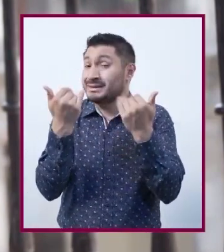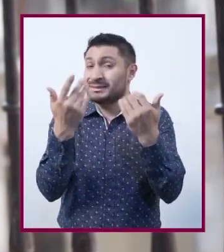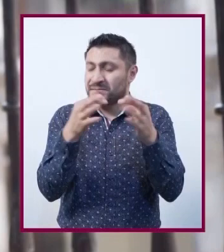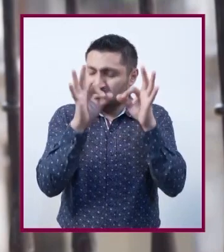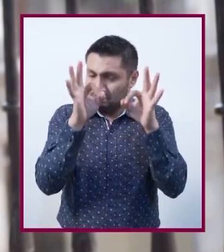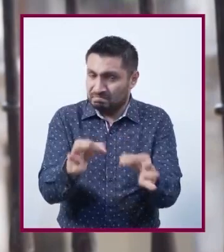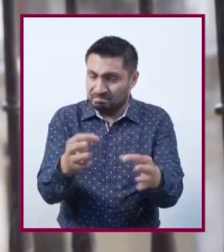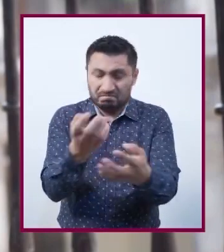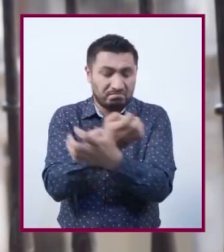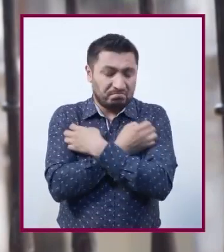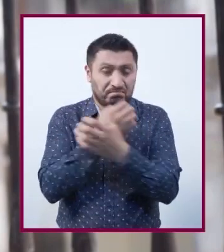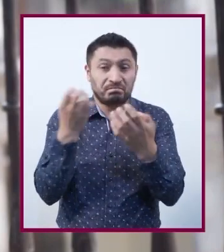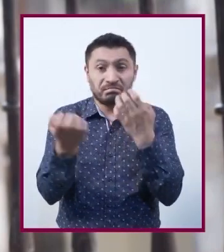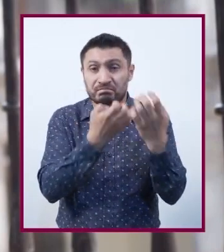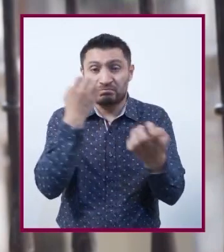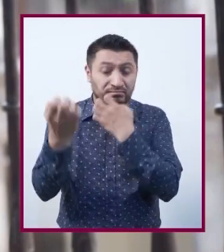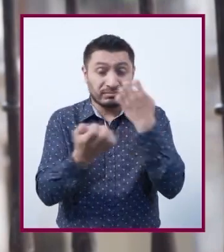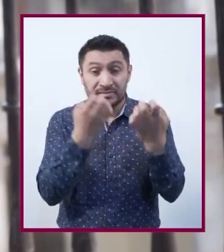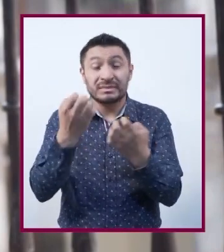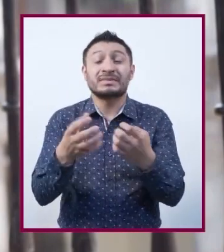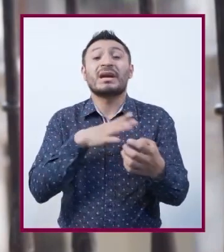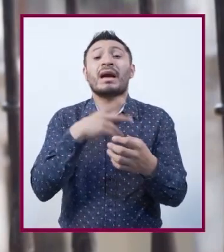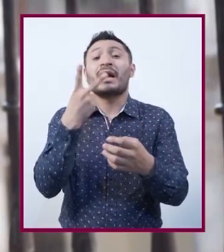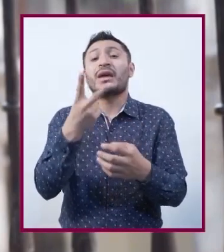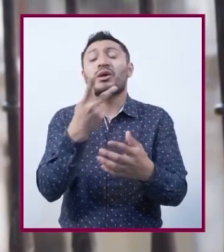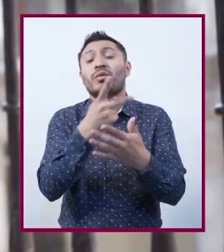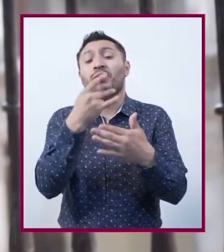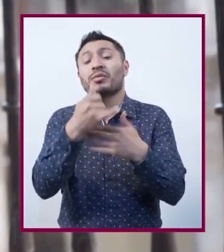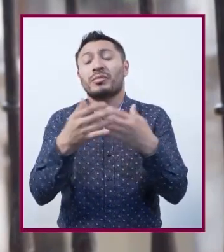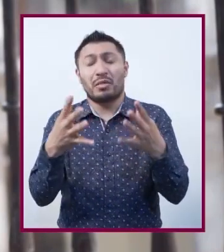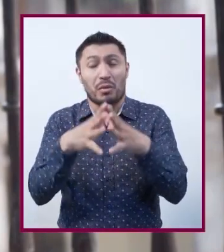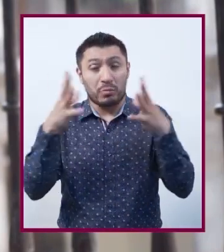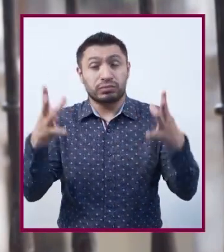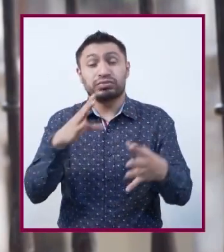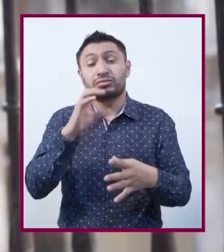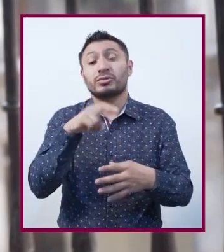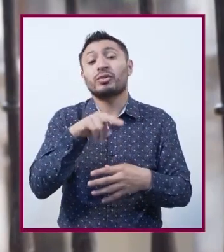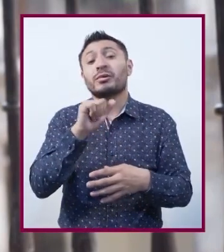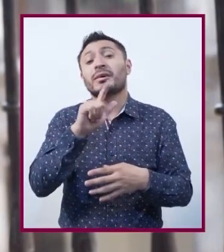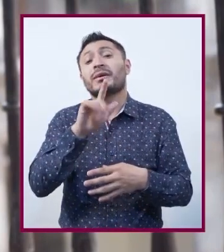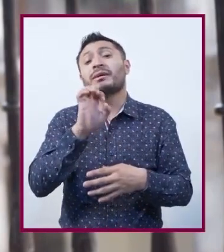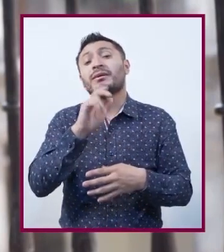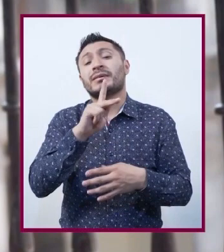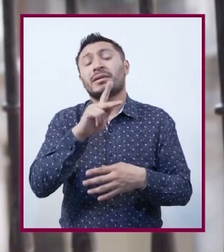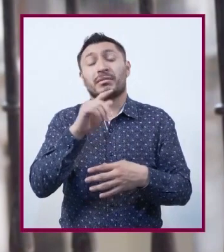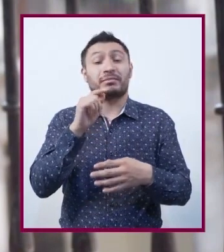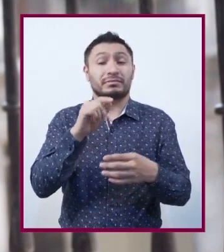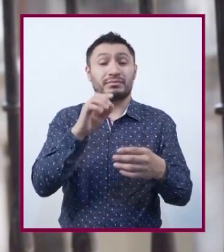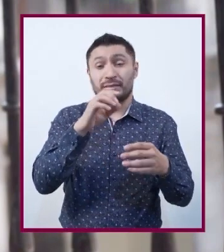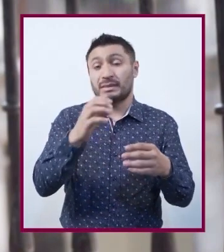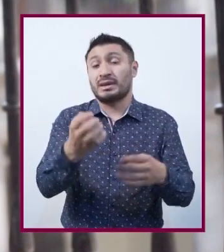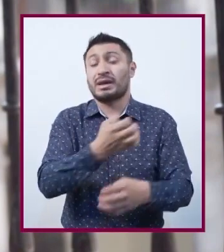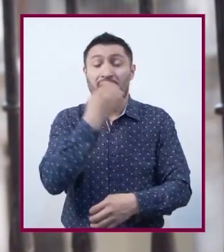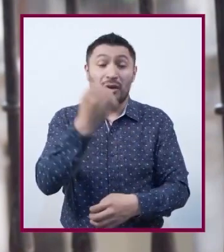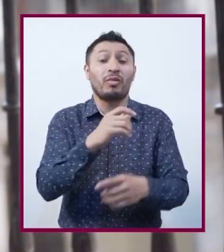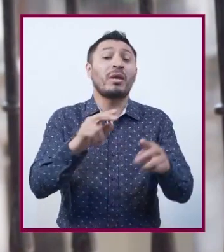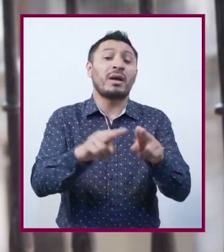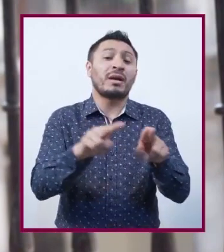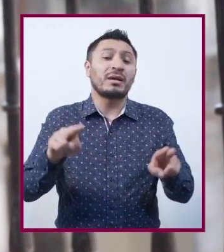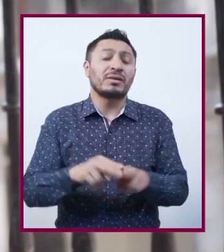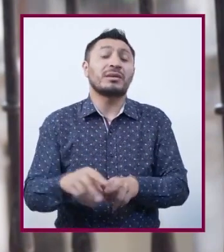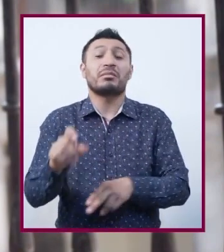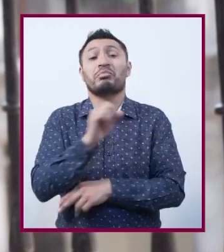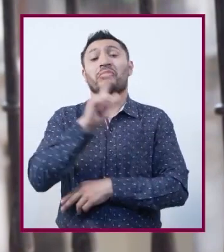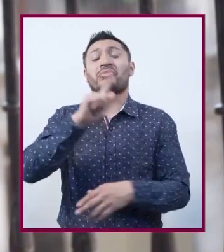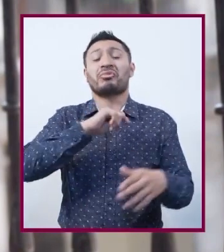se tenía la suficiente oferta educativa, surgen dos grandes proyectos. Uno que es el CONALEP,